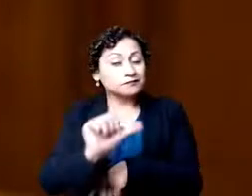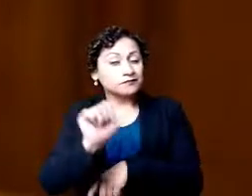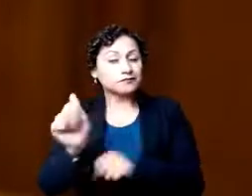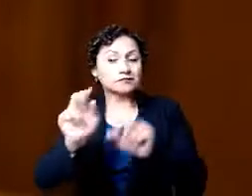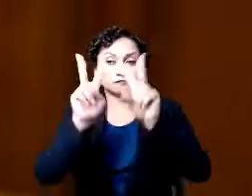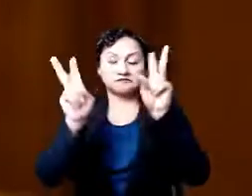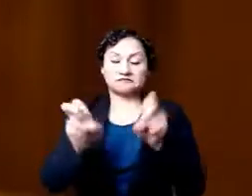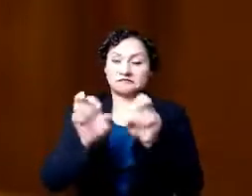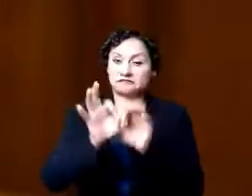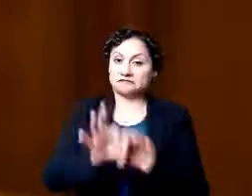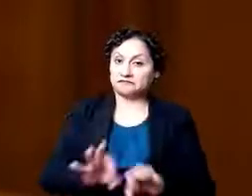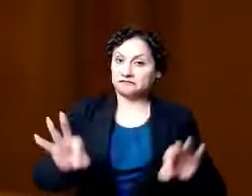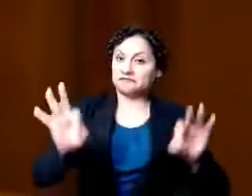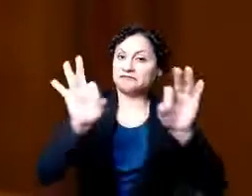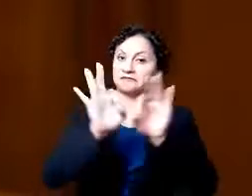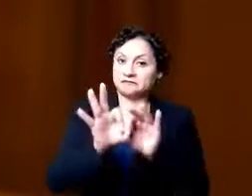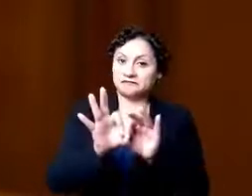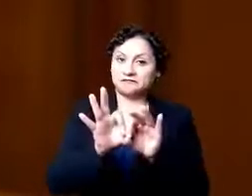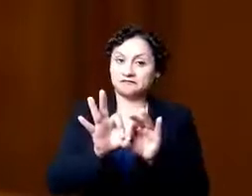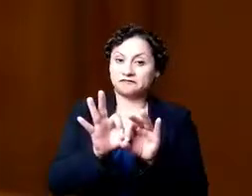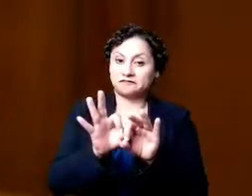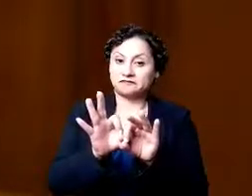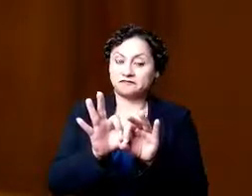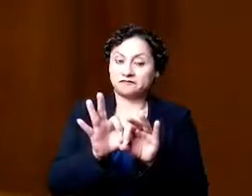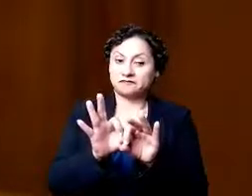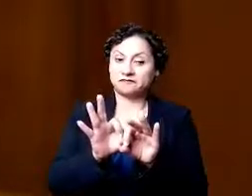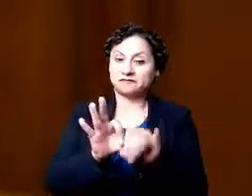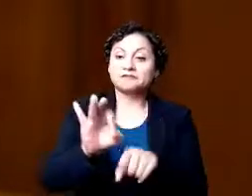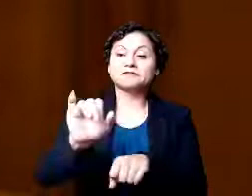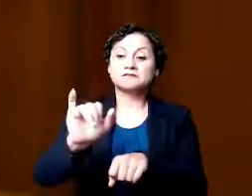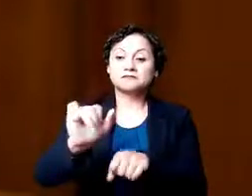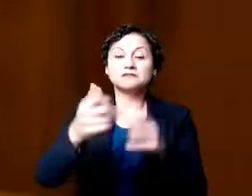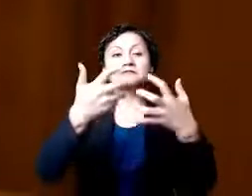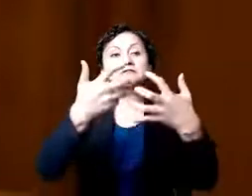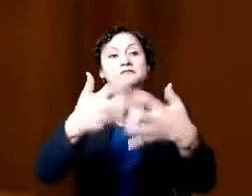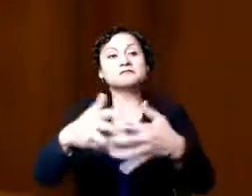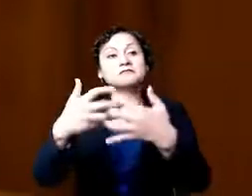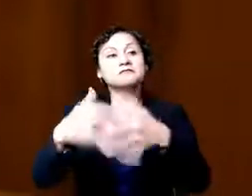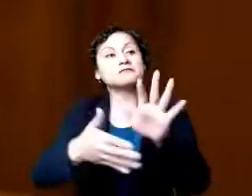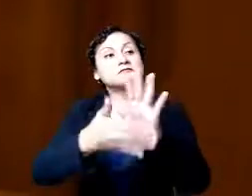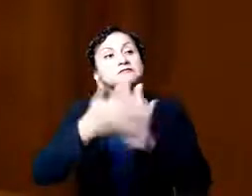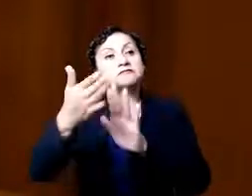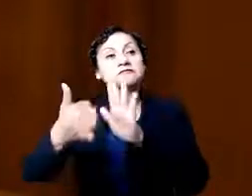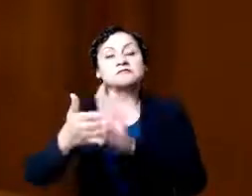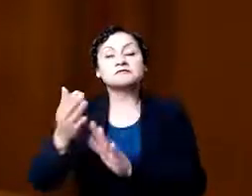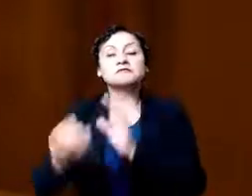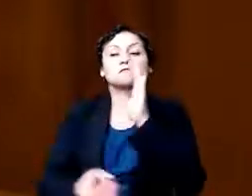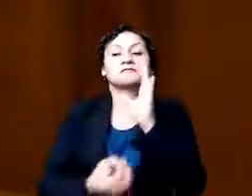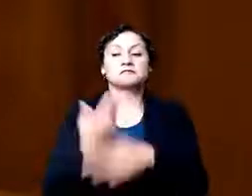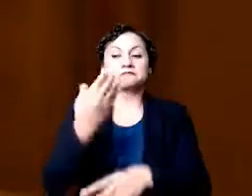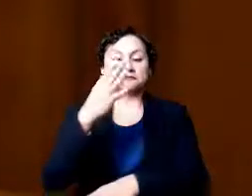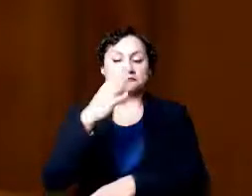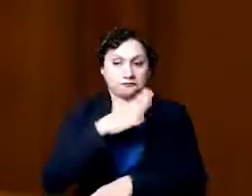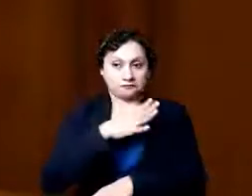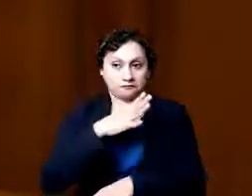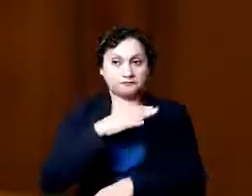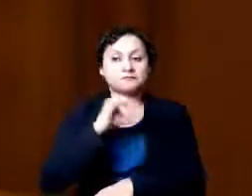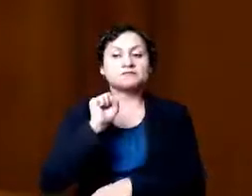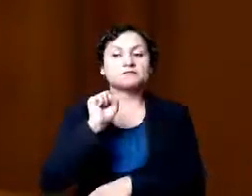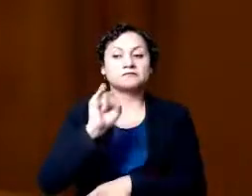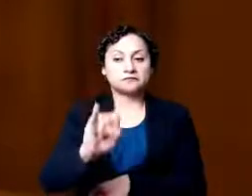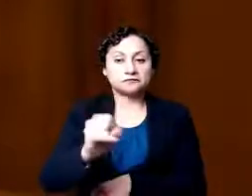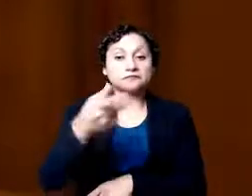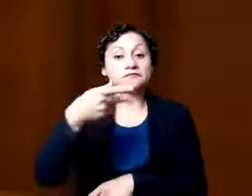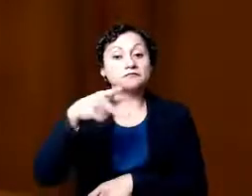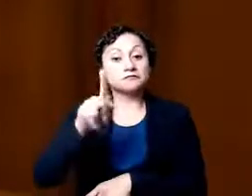importante si la las obras hidráulicas las nuevas obras hidráulicas pero también el mantenimiento en